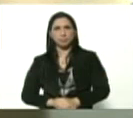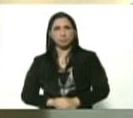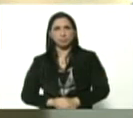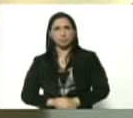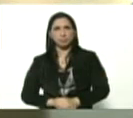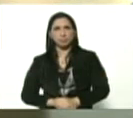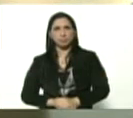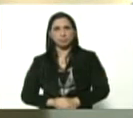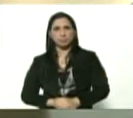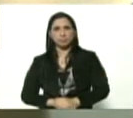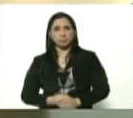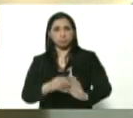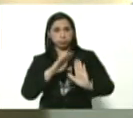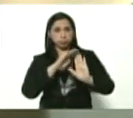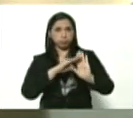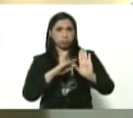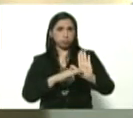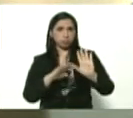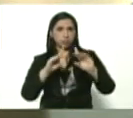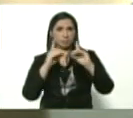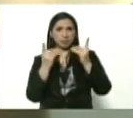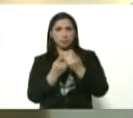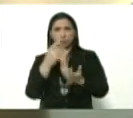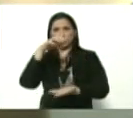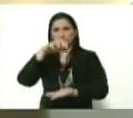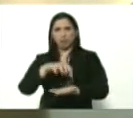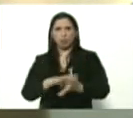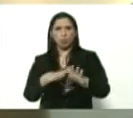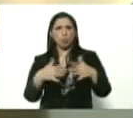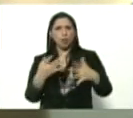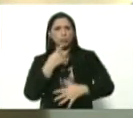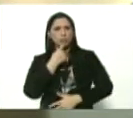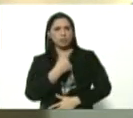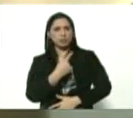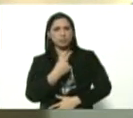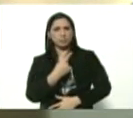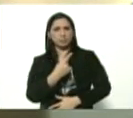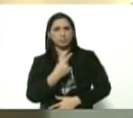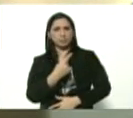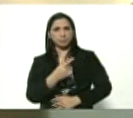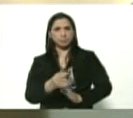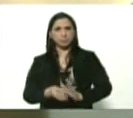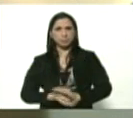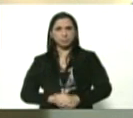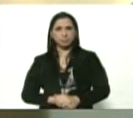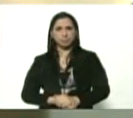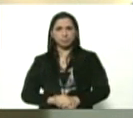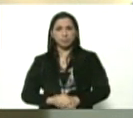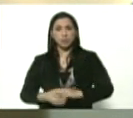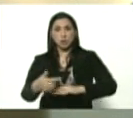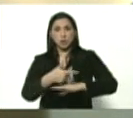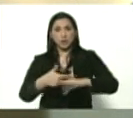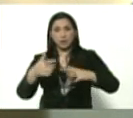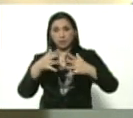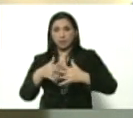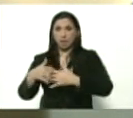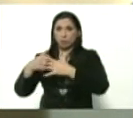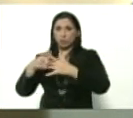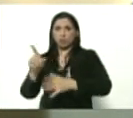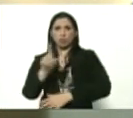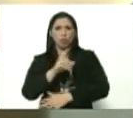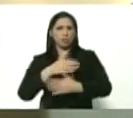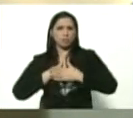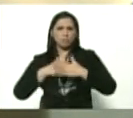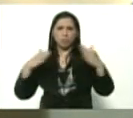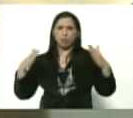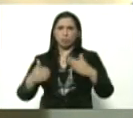Es la recomendación del Departamento de Estado cuando le dice que el gobierno de Estados Unidos no está